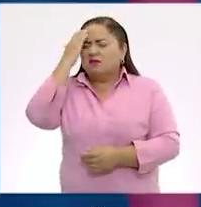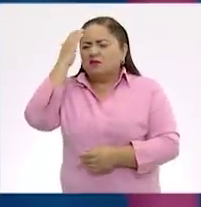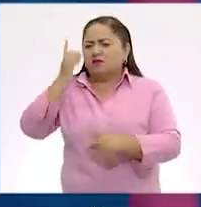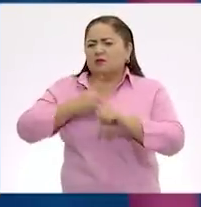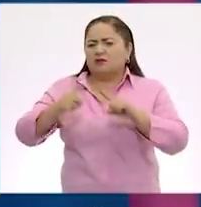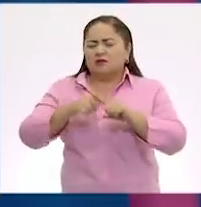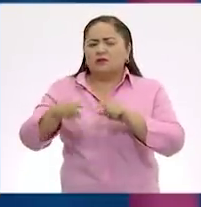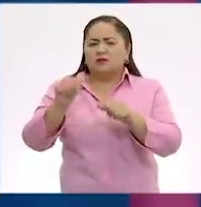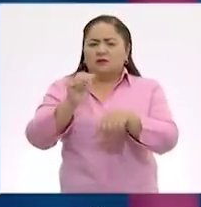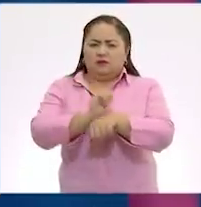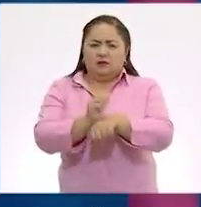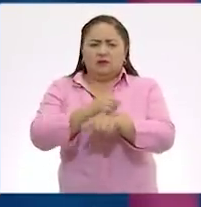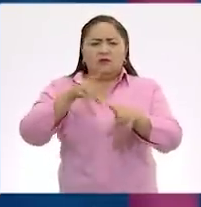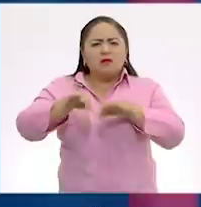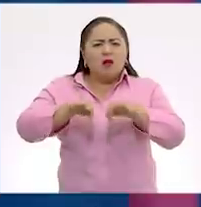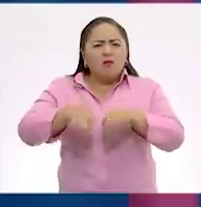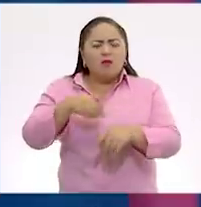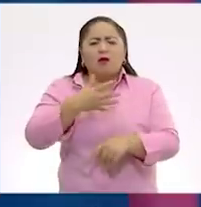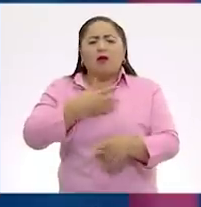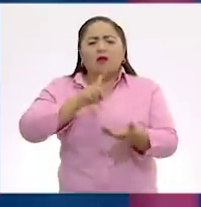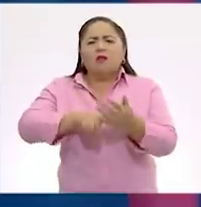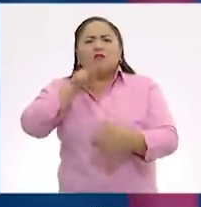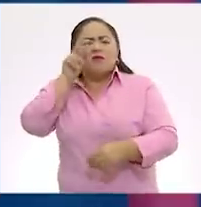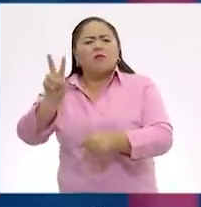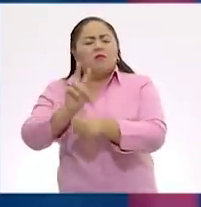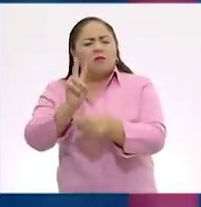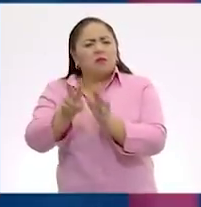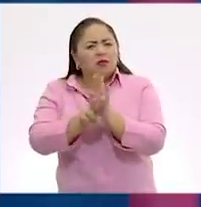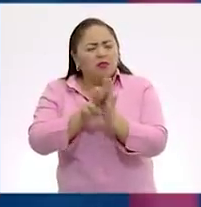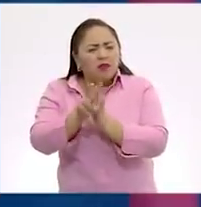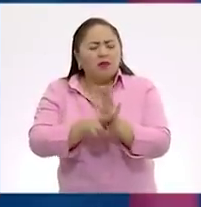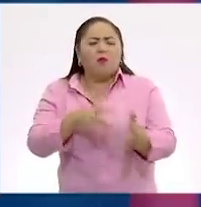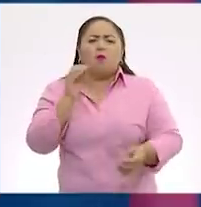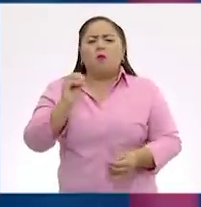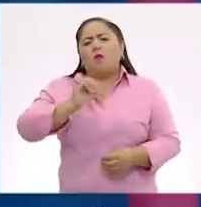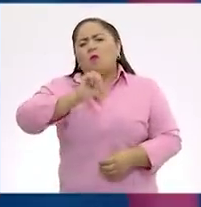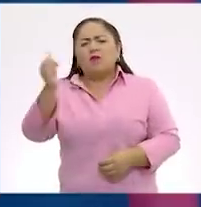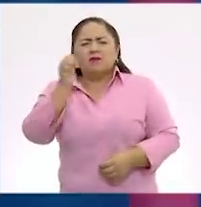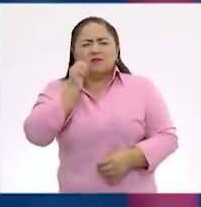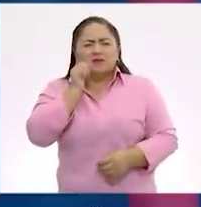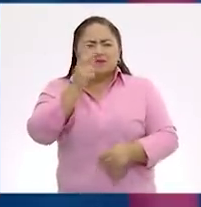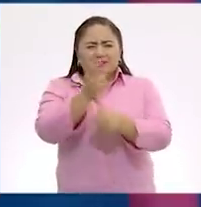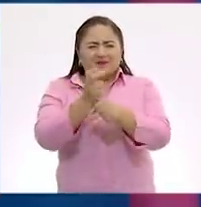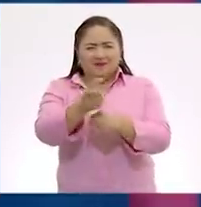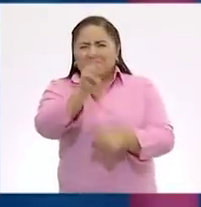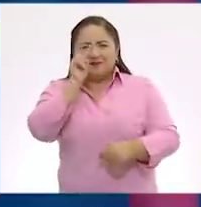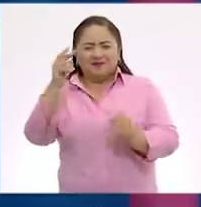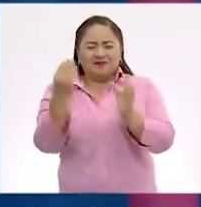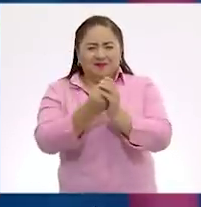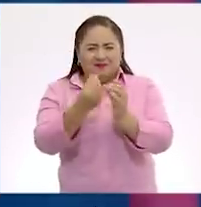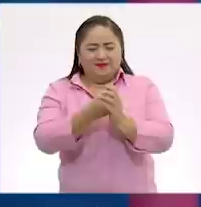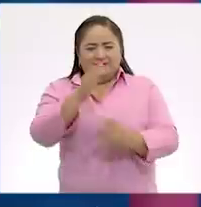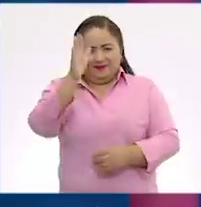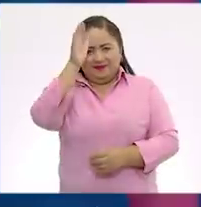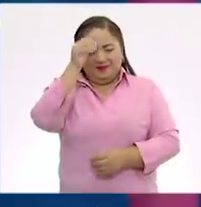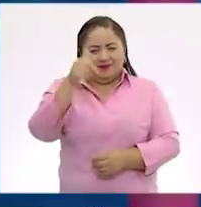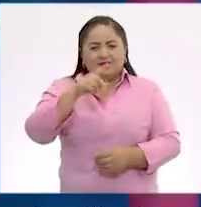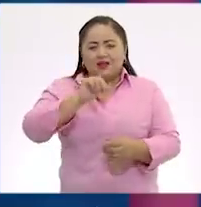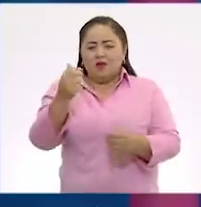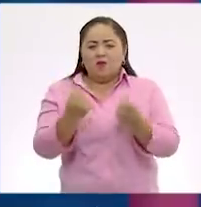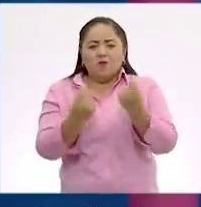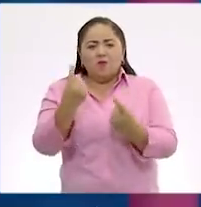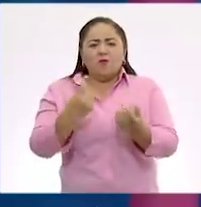de diversos artistas a través de videos y de otros que hemos invitado a nuestras clases. Nos enseñaron a elaborar algunas